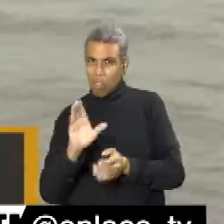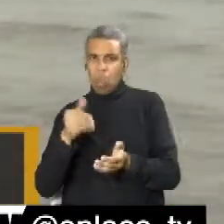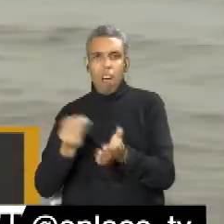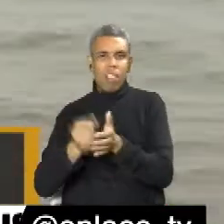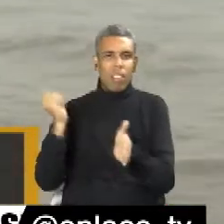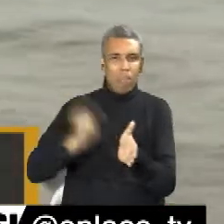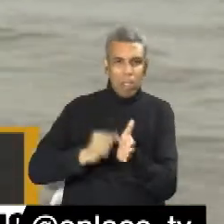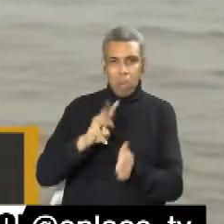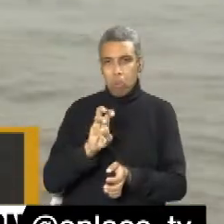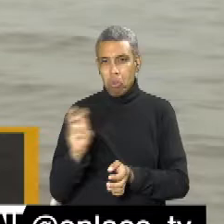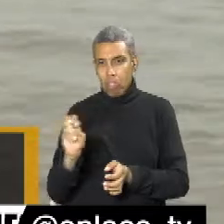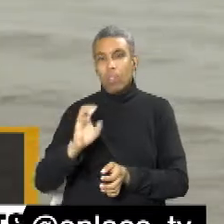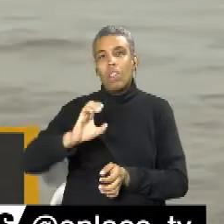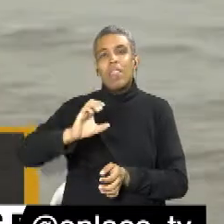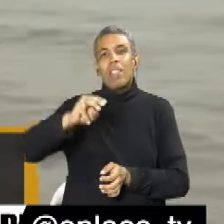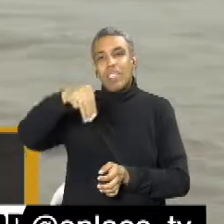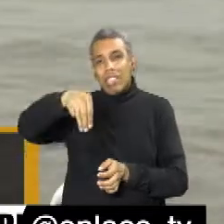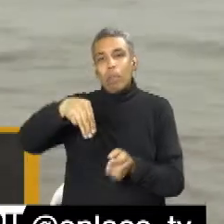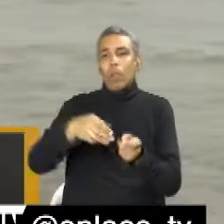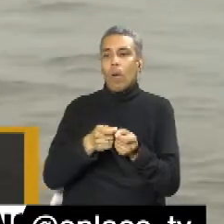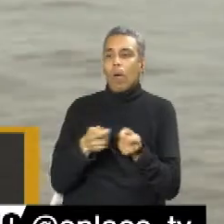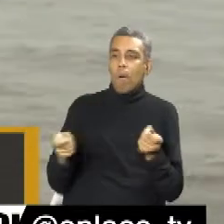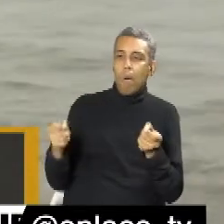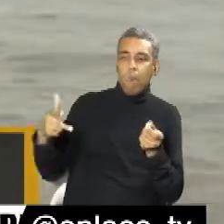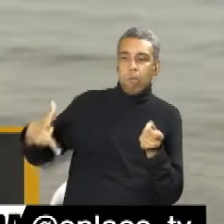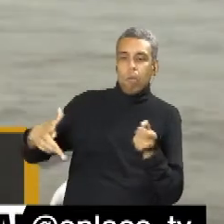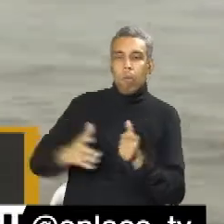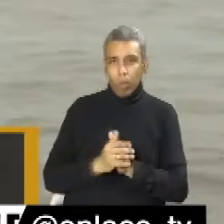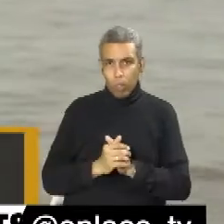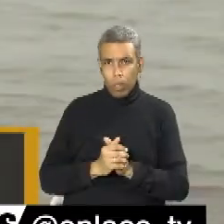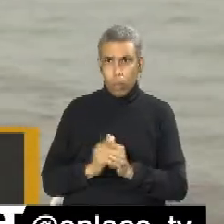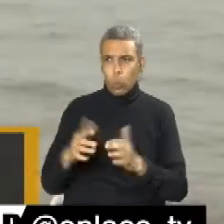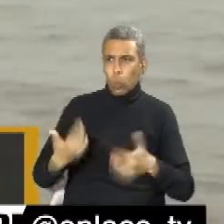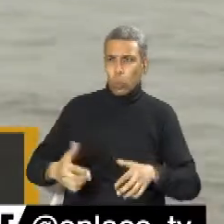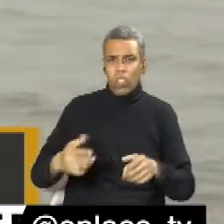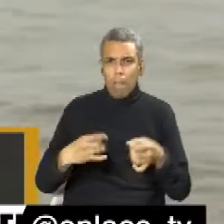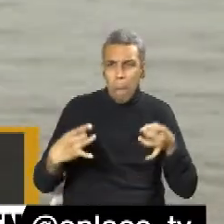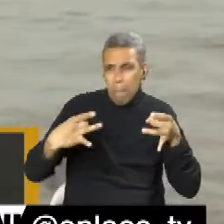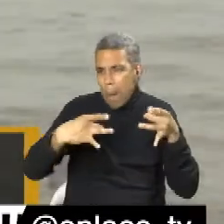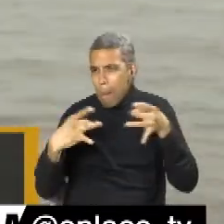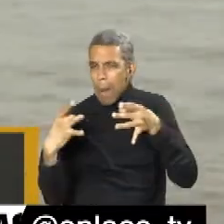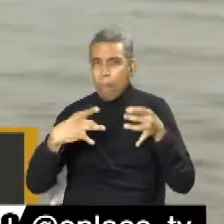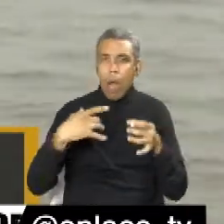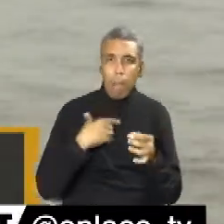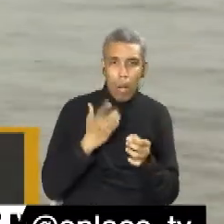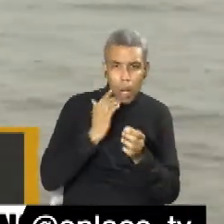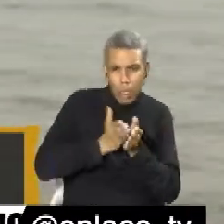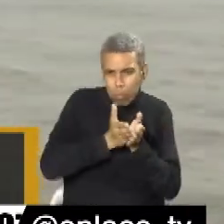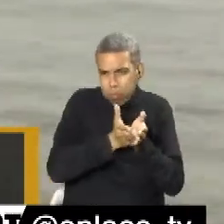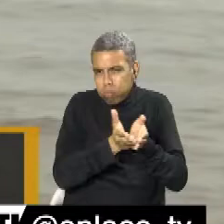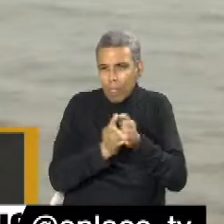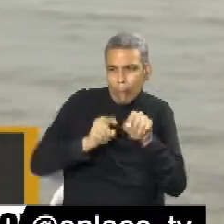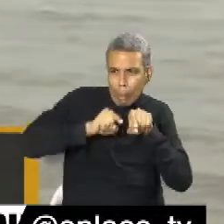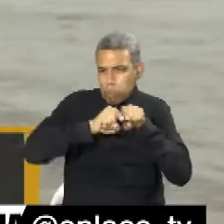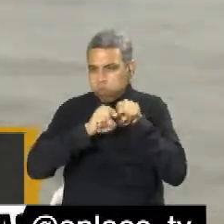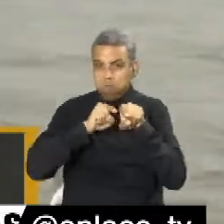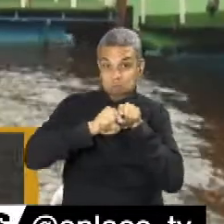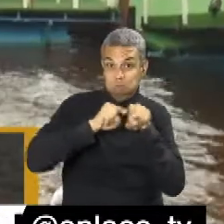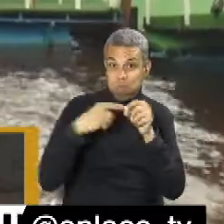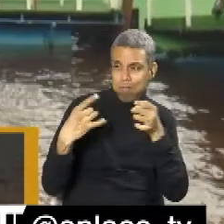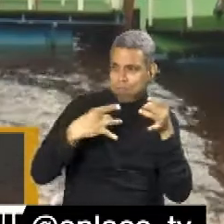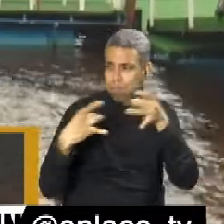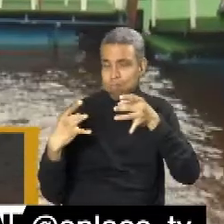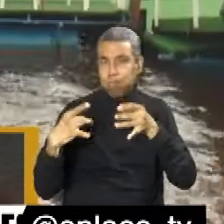La competencia estuvo bastante reñida ante la calidad deportiva de los participantes, pero como en todo campeonato siempre hay un ganador. Como yo creo que como